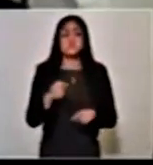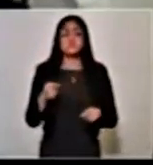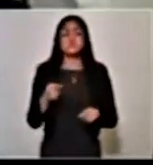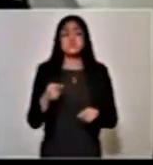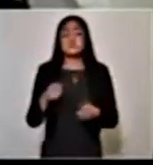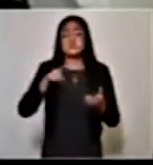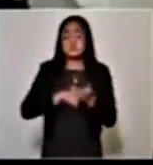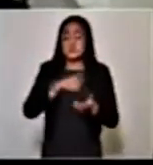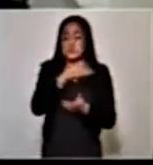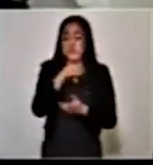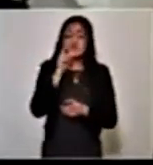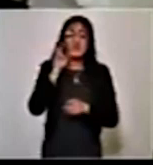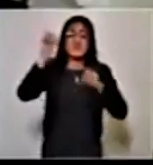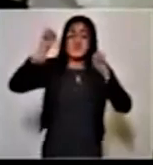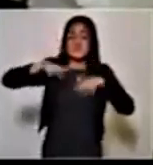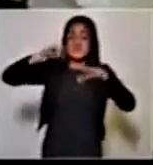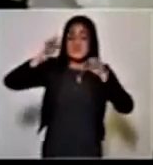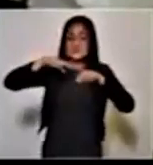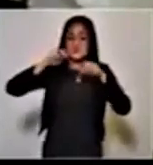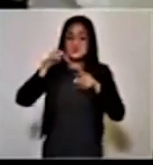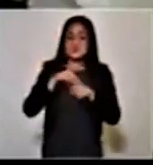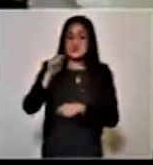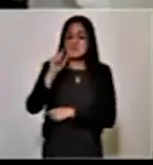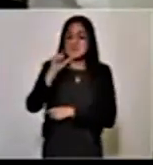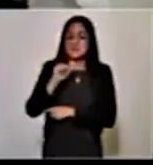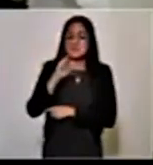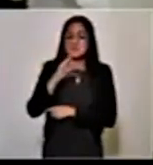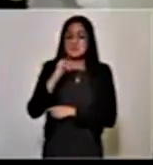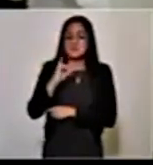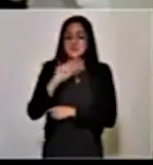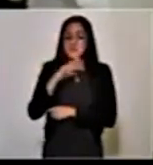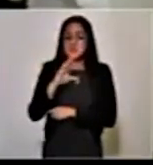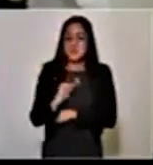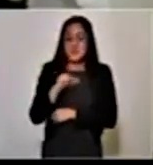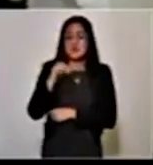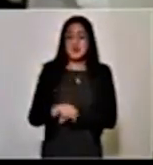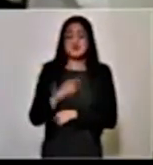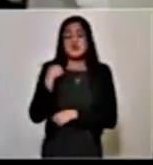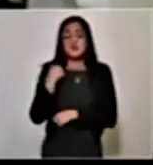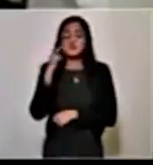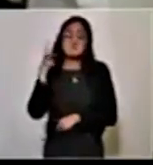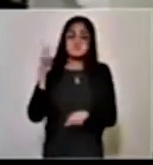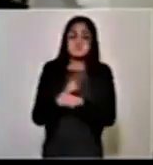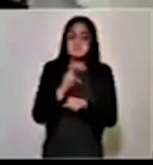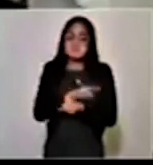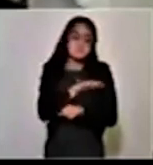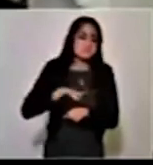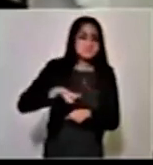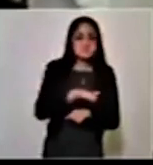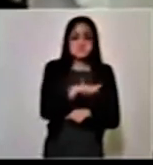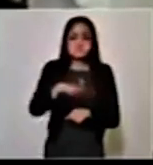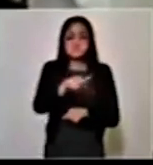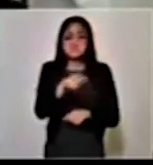agrícolas por caída de aguanieve en el municipio de Tlachichuca, de acuerdo al recorrido realizado el